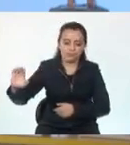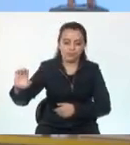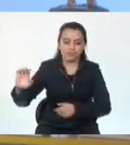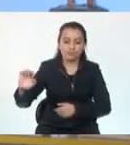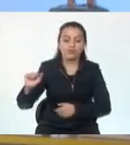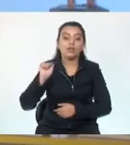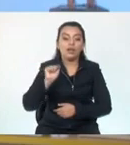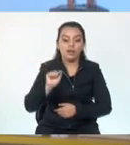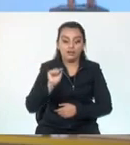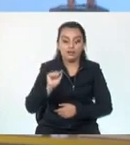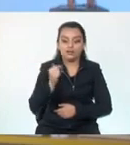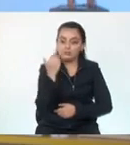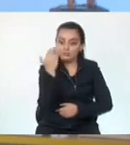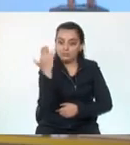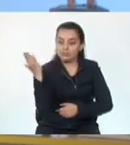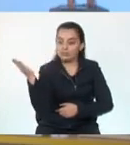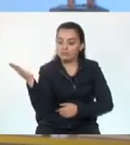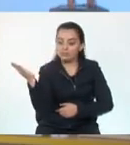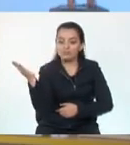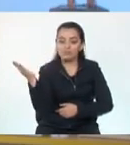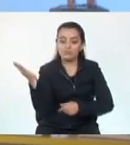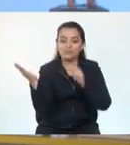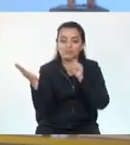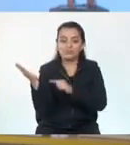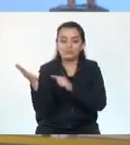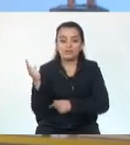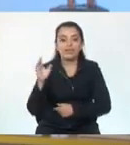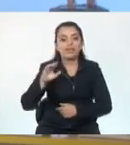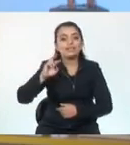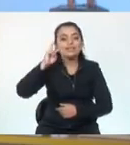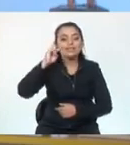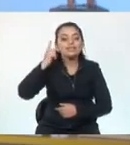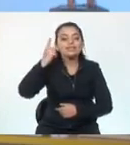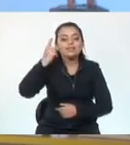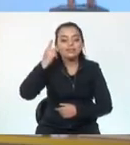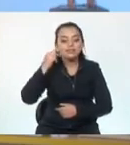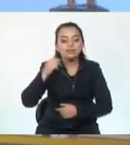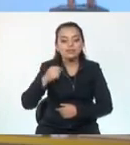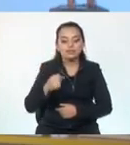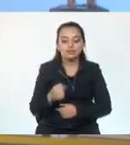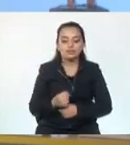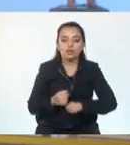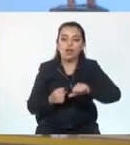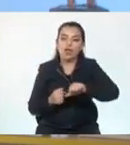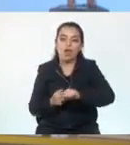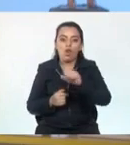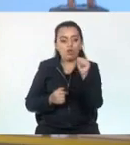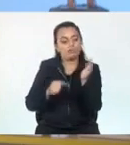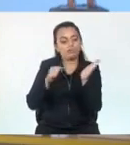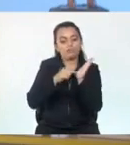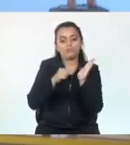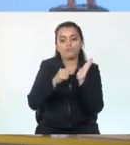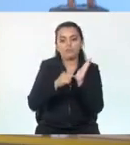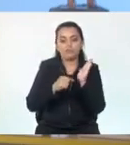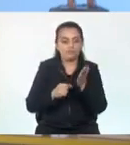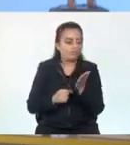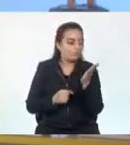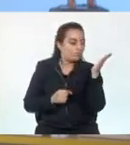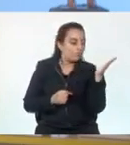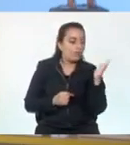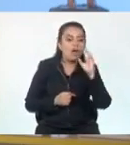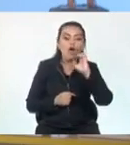el este. Esto significa entonces que extenderé mi brazo derecho y tendré